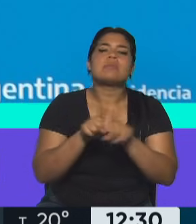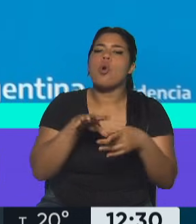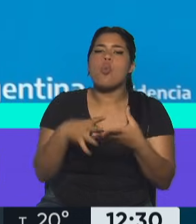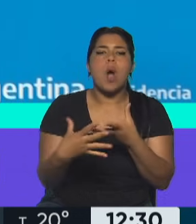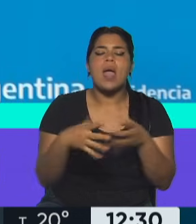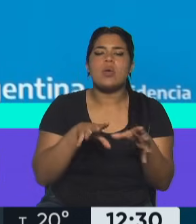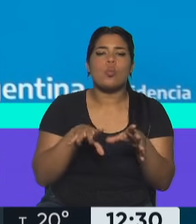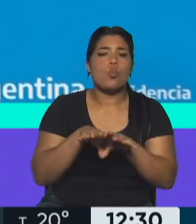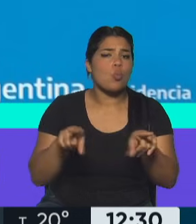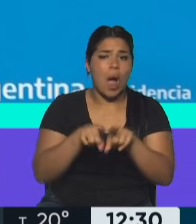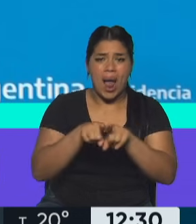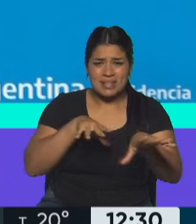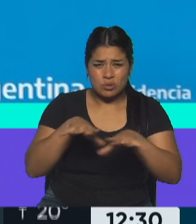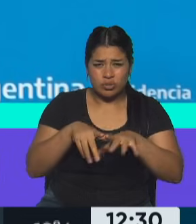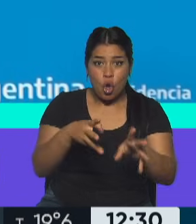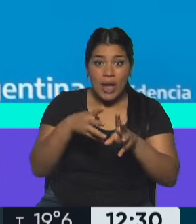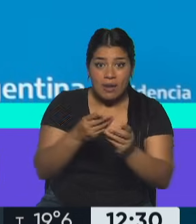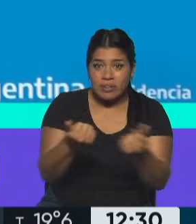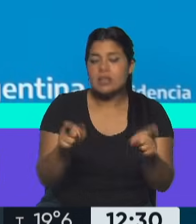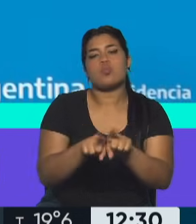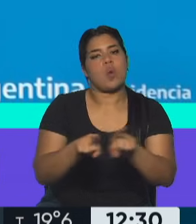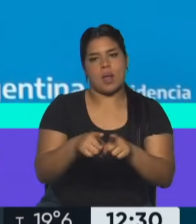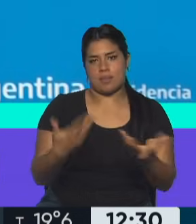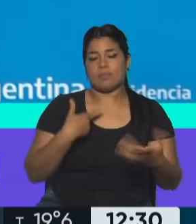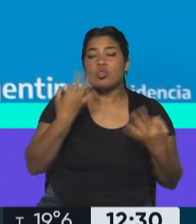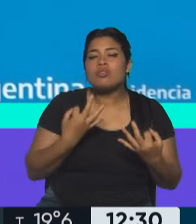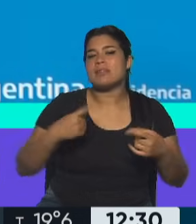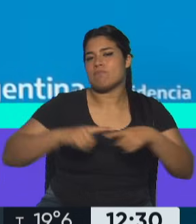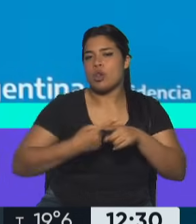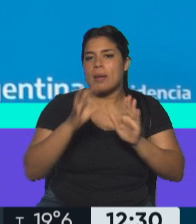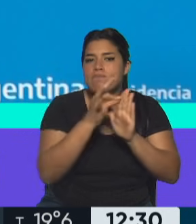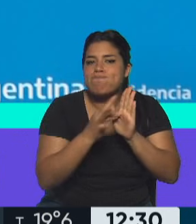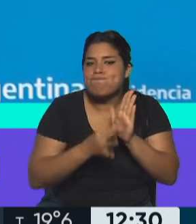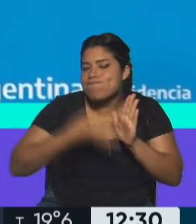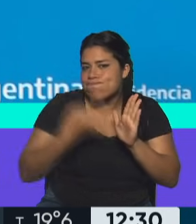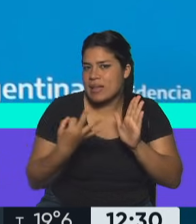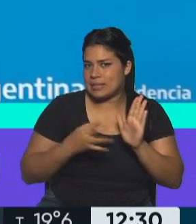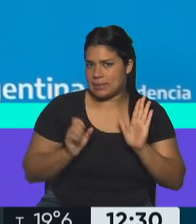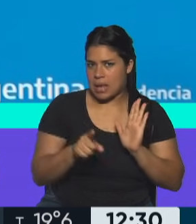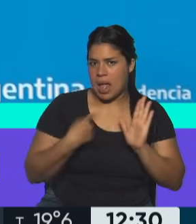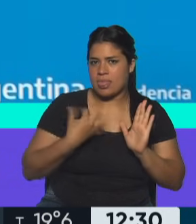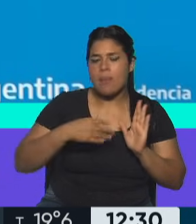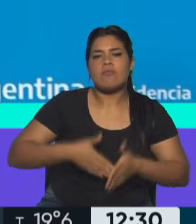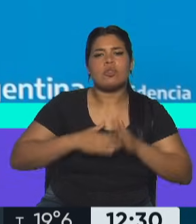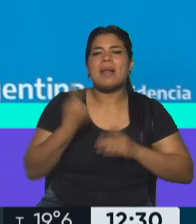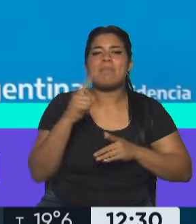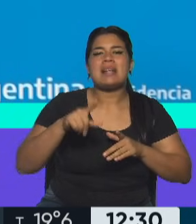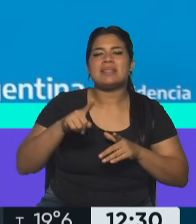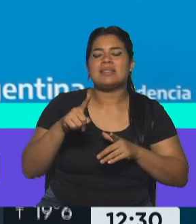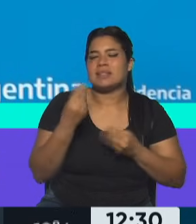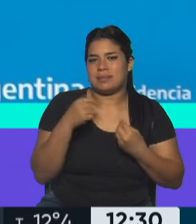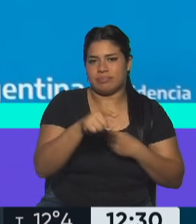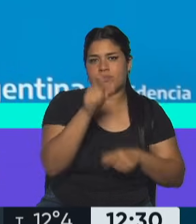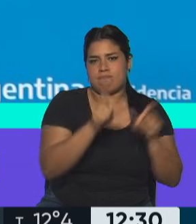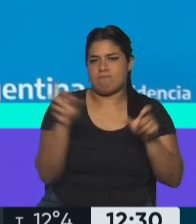con la pandemia, y entonces las medidas que hay que tomar son particulares y son puntuales y tienen que ver con cuidar la vida de los argentinos y de las